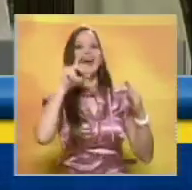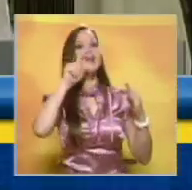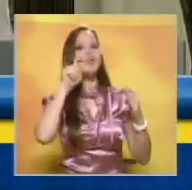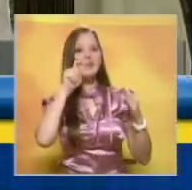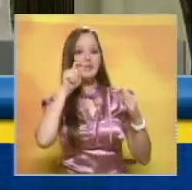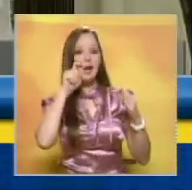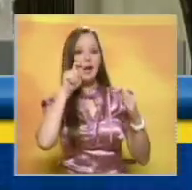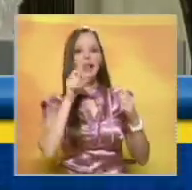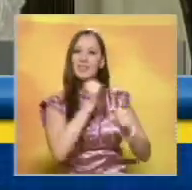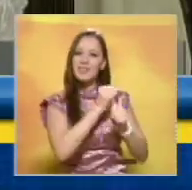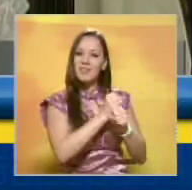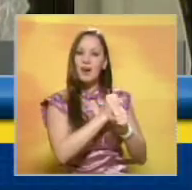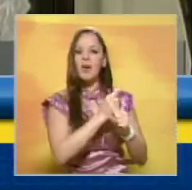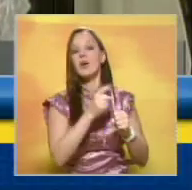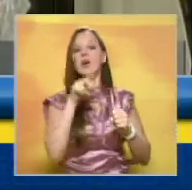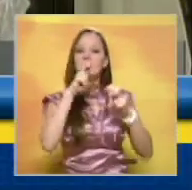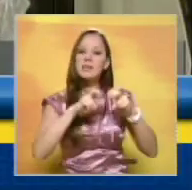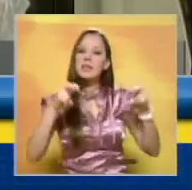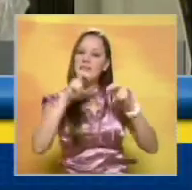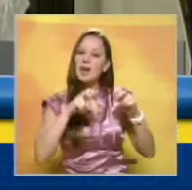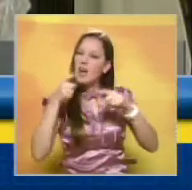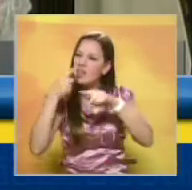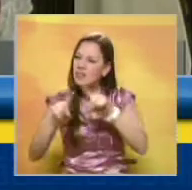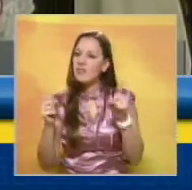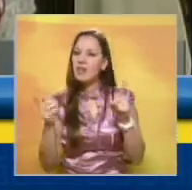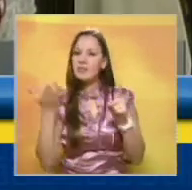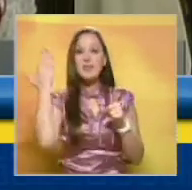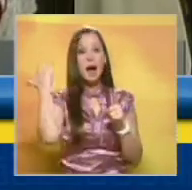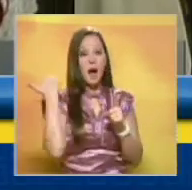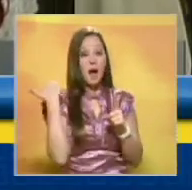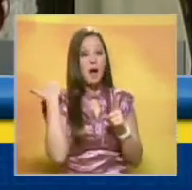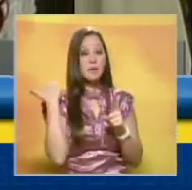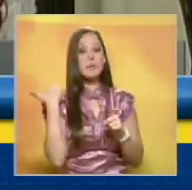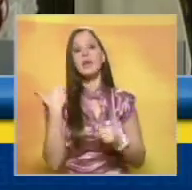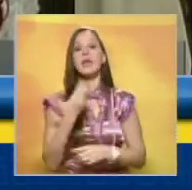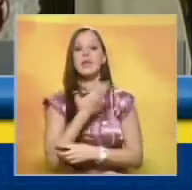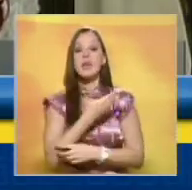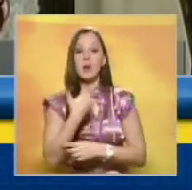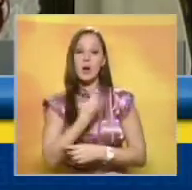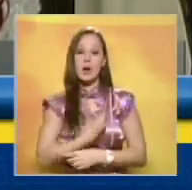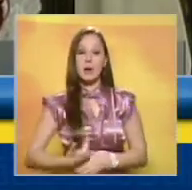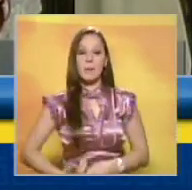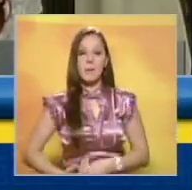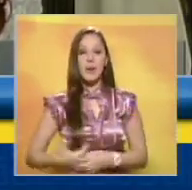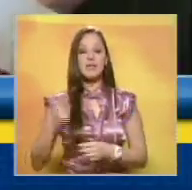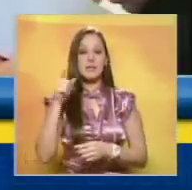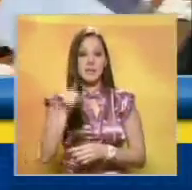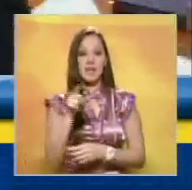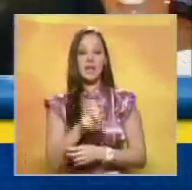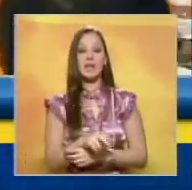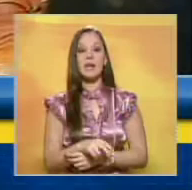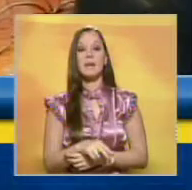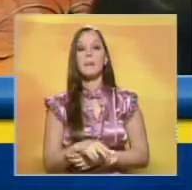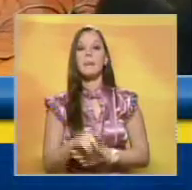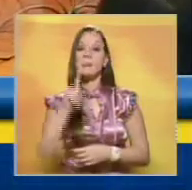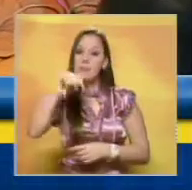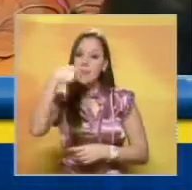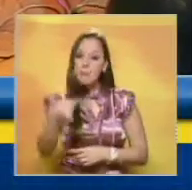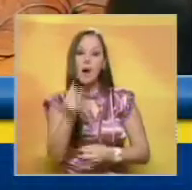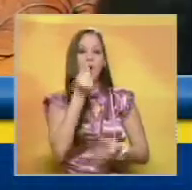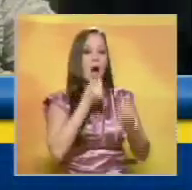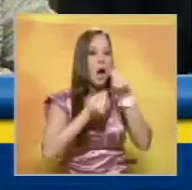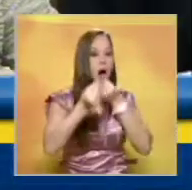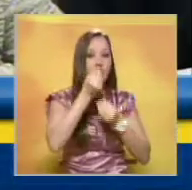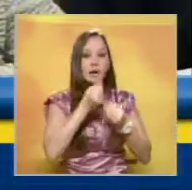agenda bilateral y analizar las diferencias que hubo con su antecesor Sebastián Piñera. Luego se sumarán a un almuerzo con